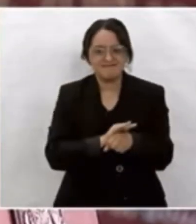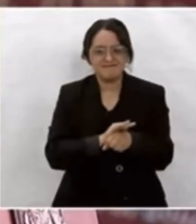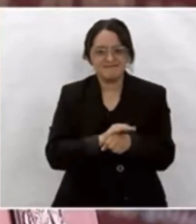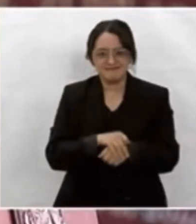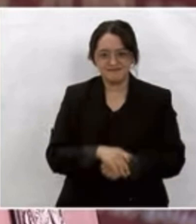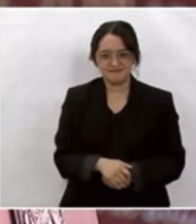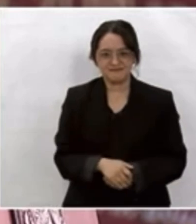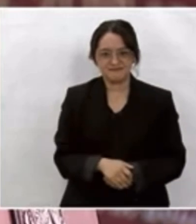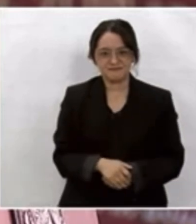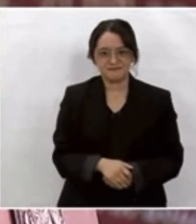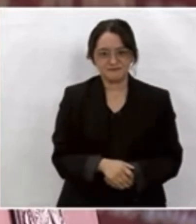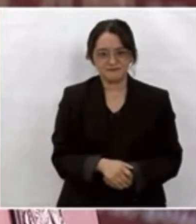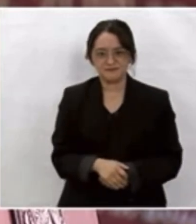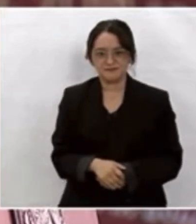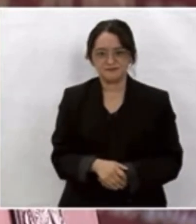que